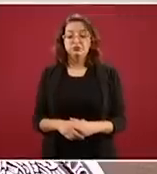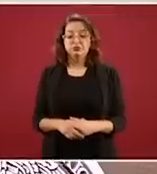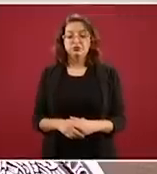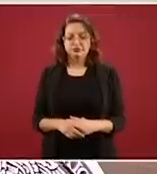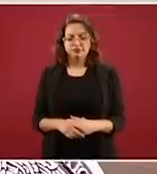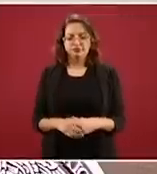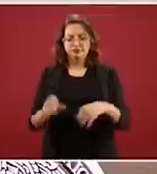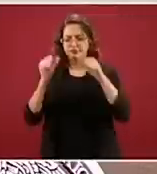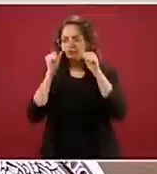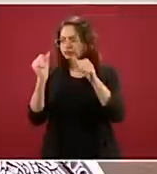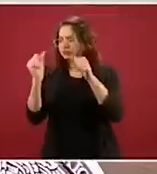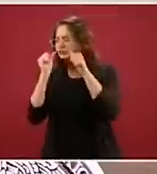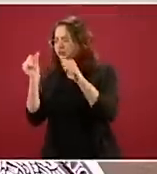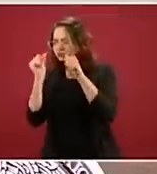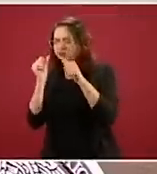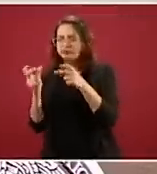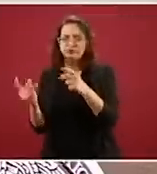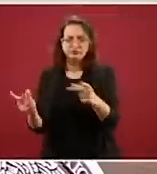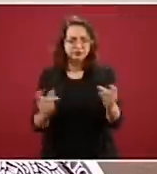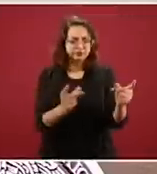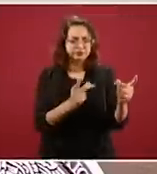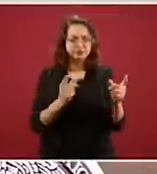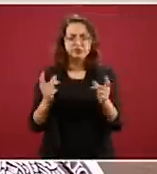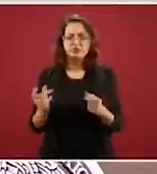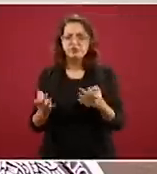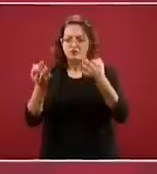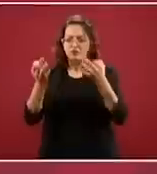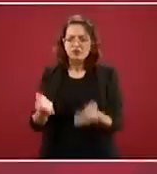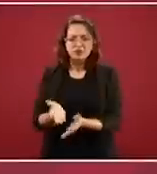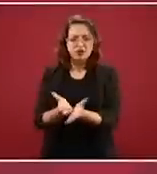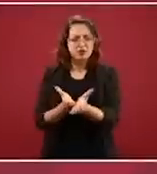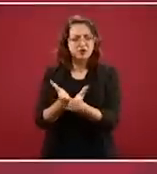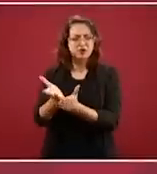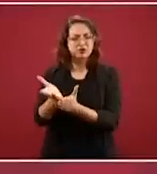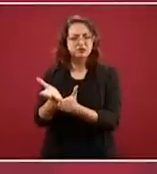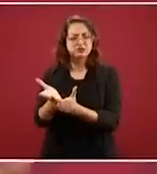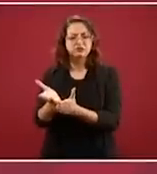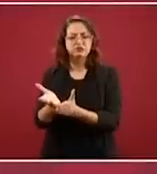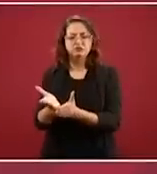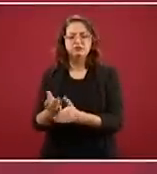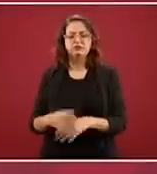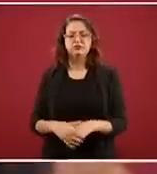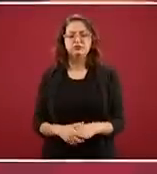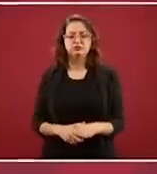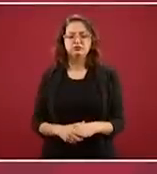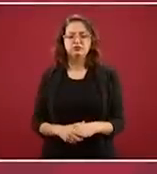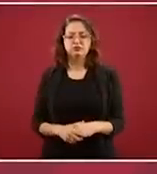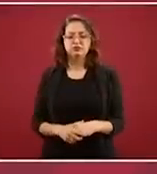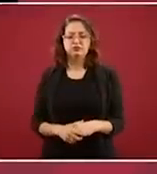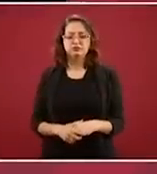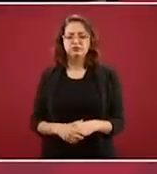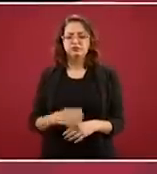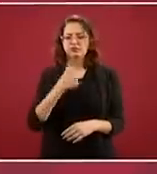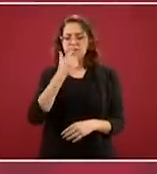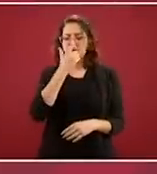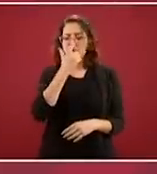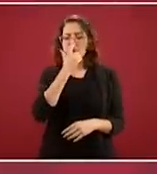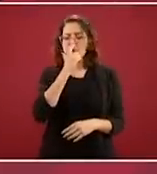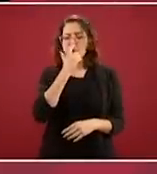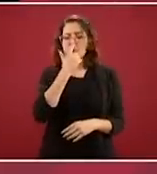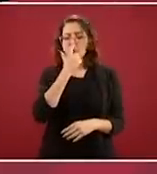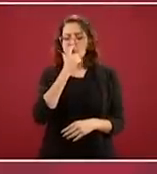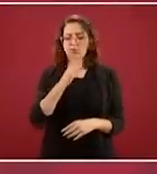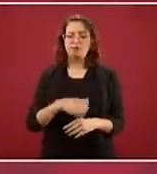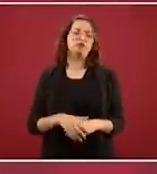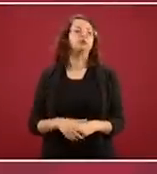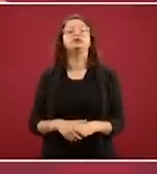que actuaba con rectitud. Venía de ser una